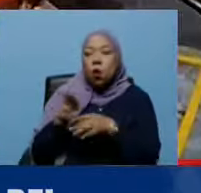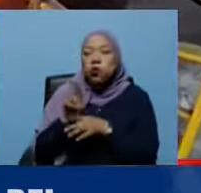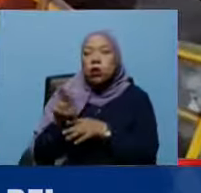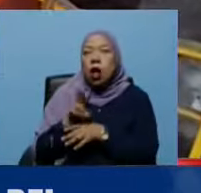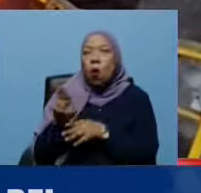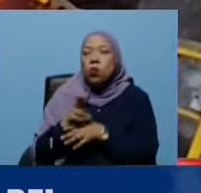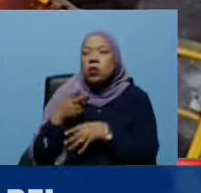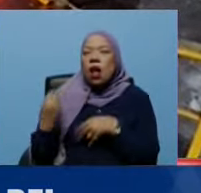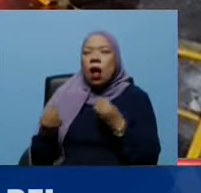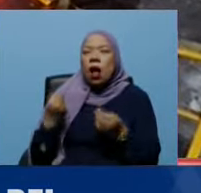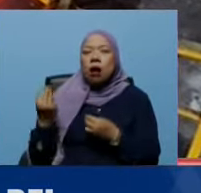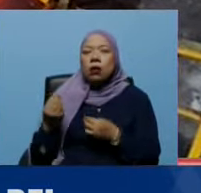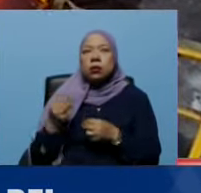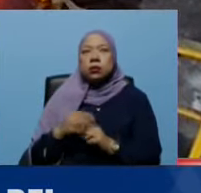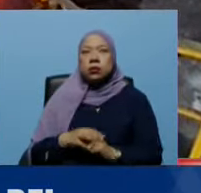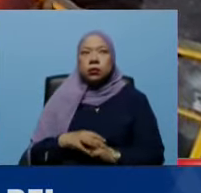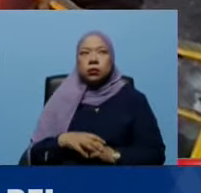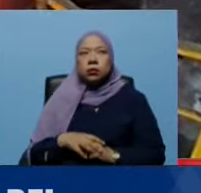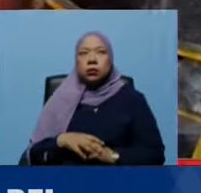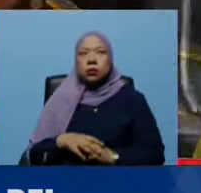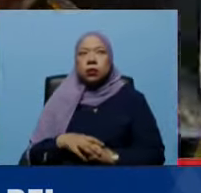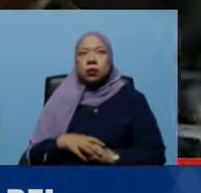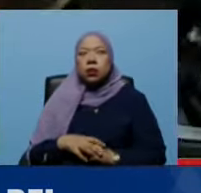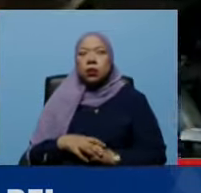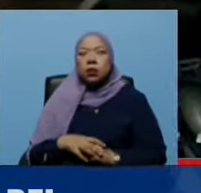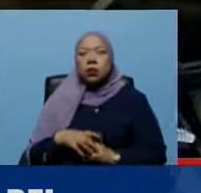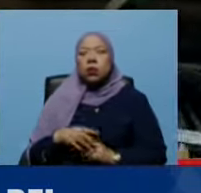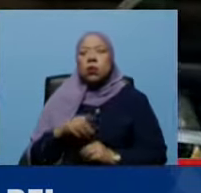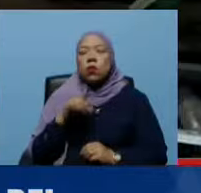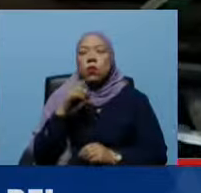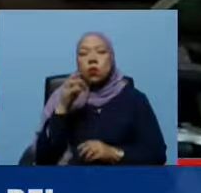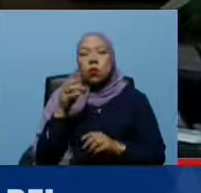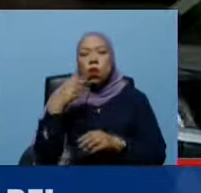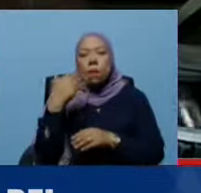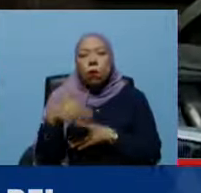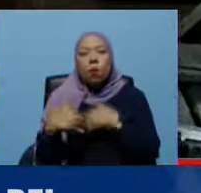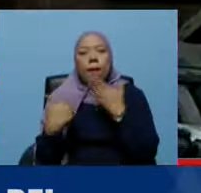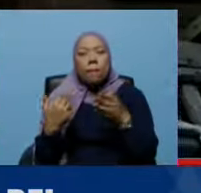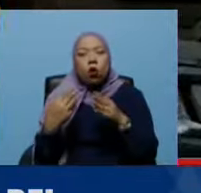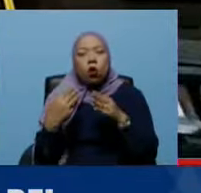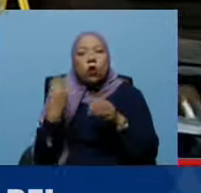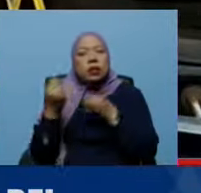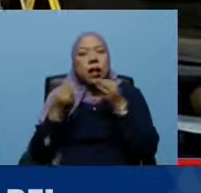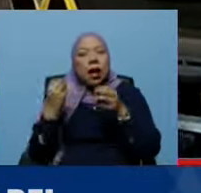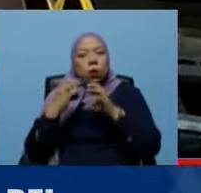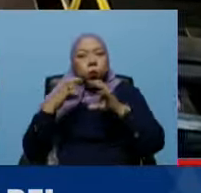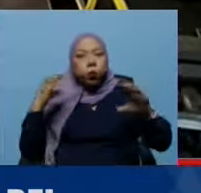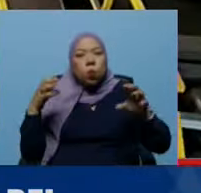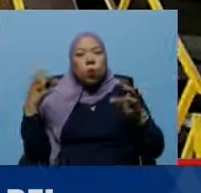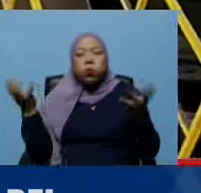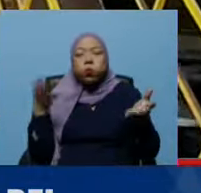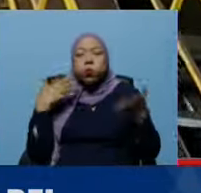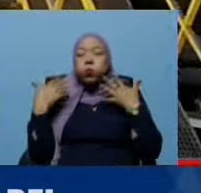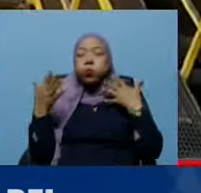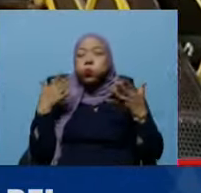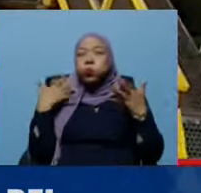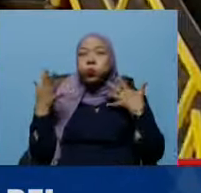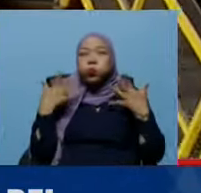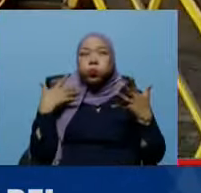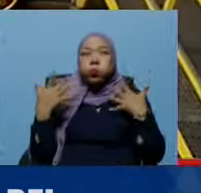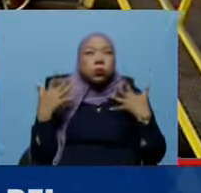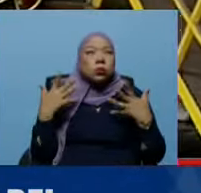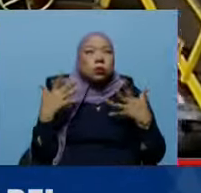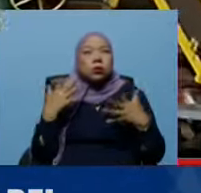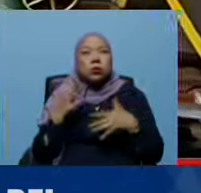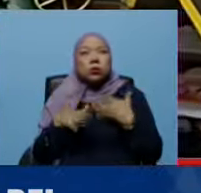para... Ahí viene ya haciéndose la cabilla, ¿verdad? Exacto. Sí, de la palanquilla. La palanquilla sale allá del otro.